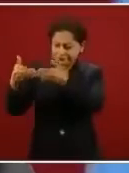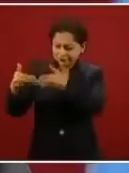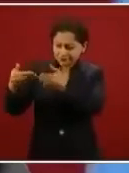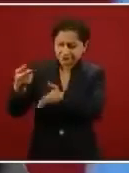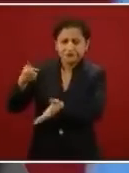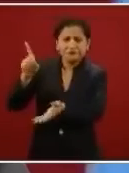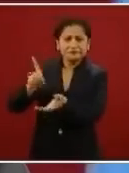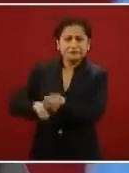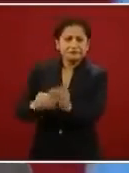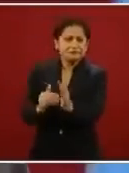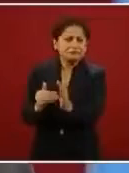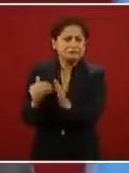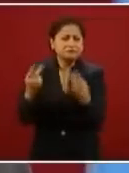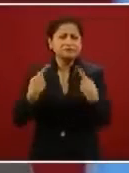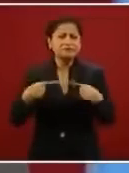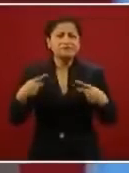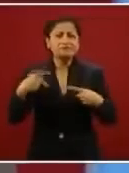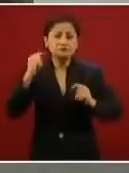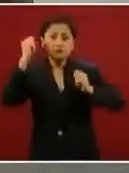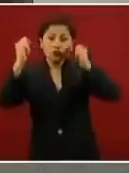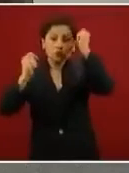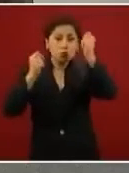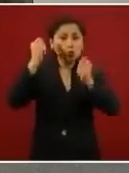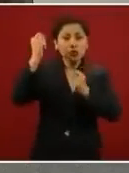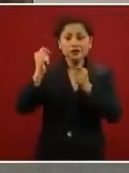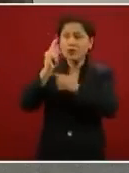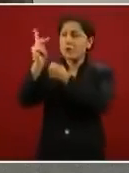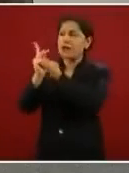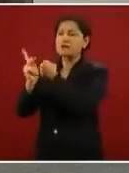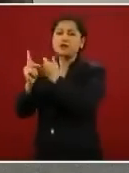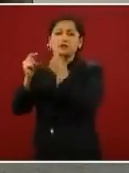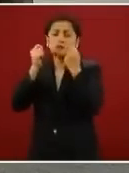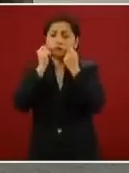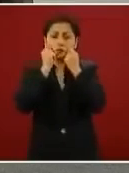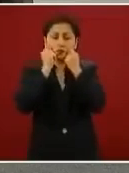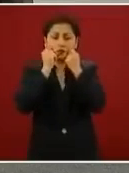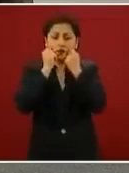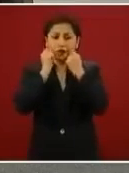de turistas, de cualquier nacionalidad.